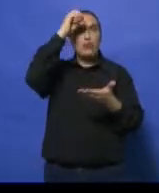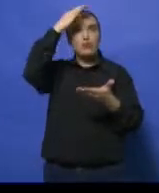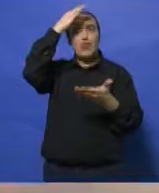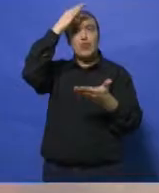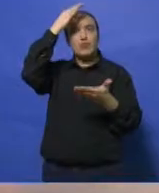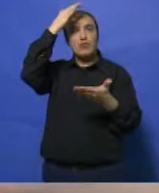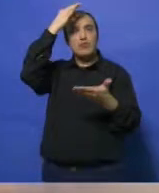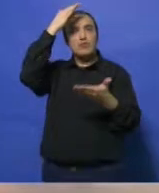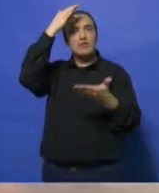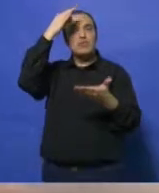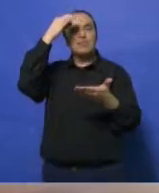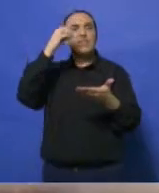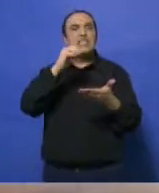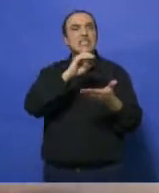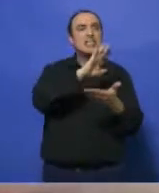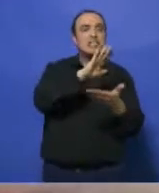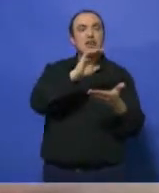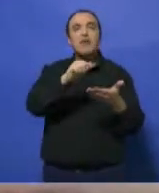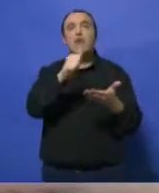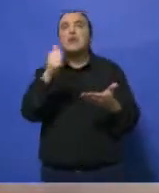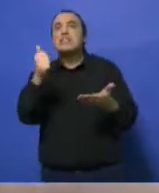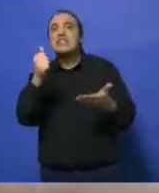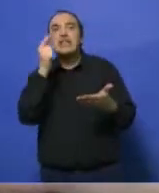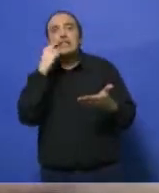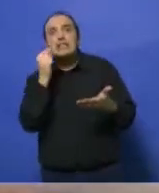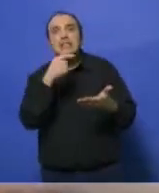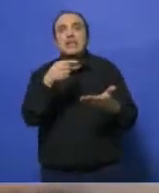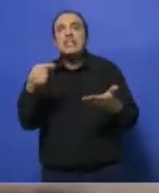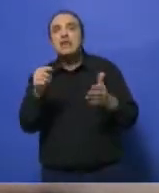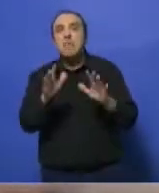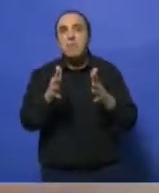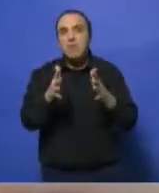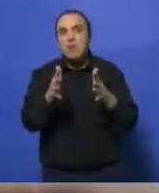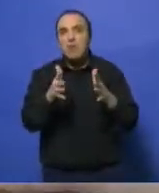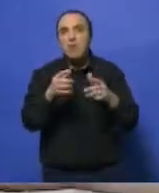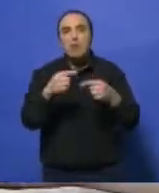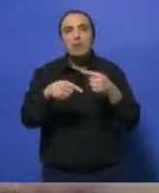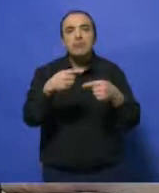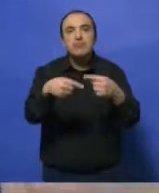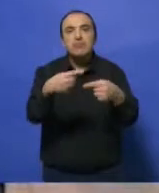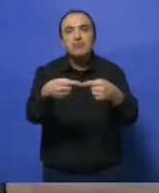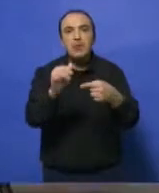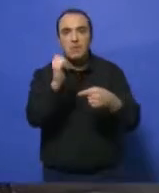aproximadamente entre 5 o 6 días, una semana. Va a ser lo estimado para el rodaje.